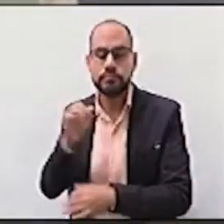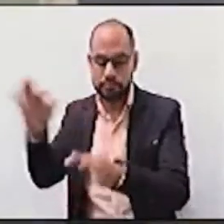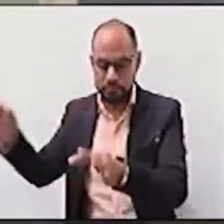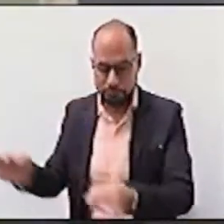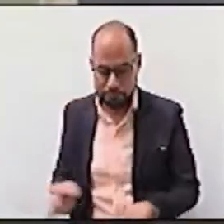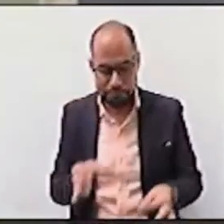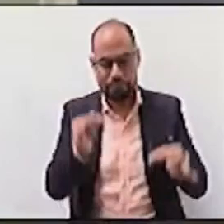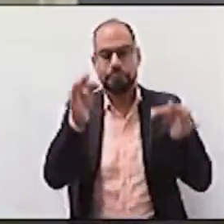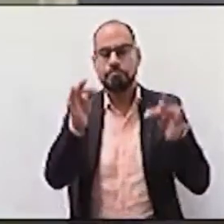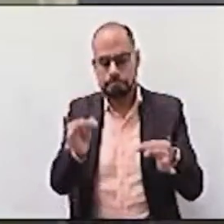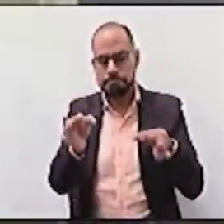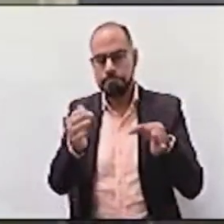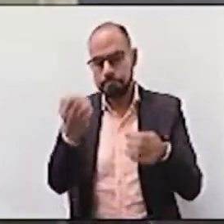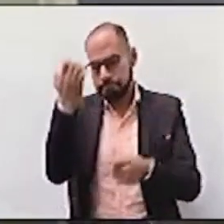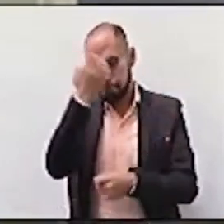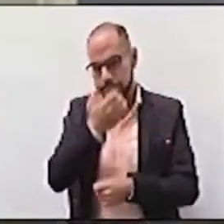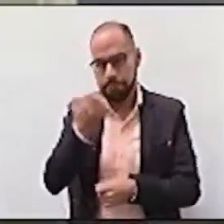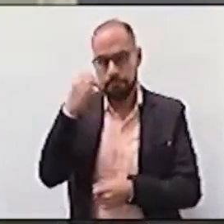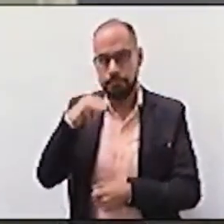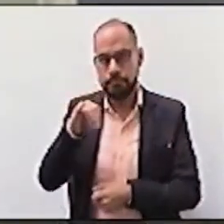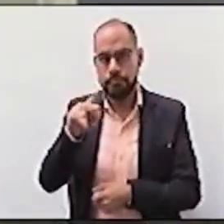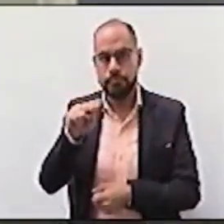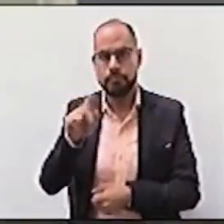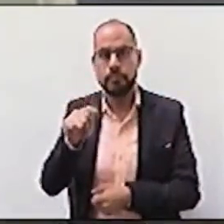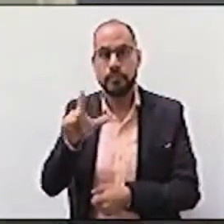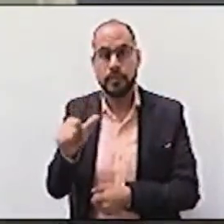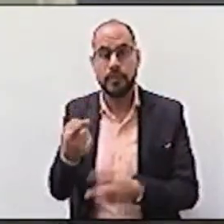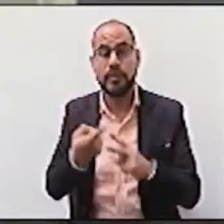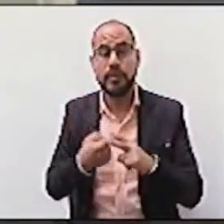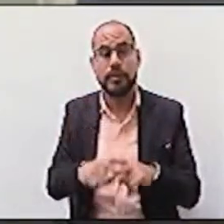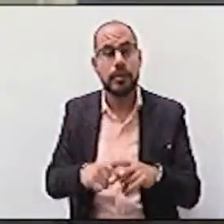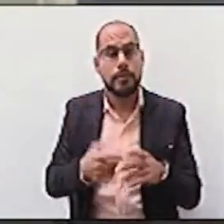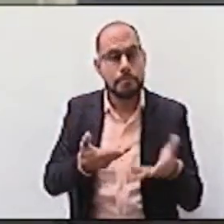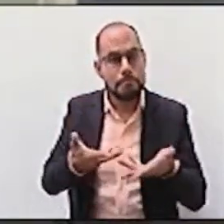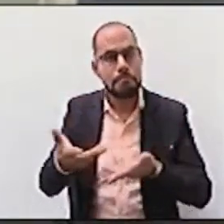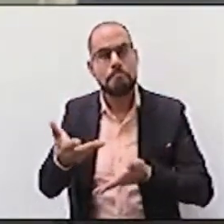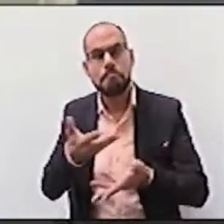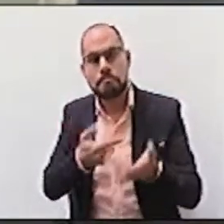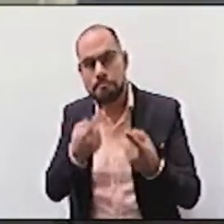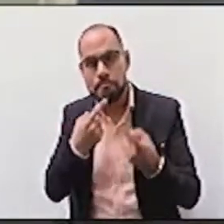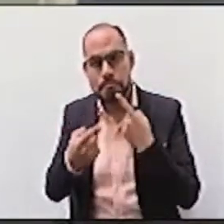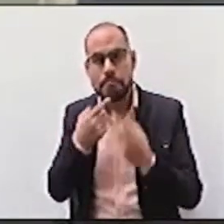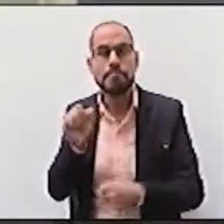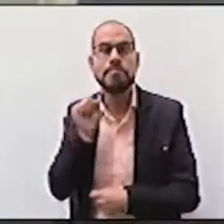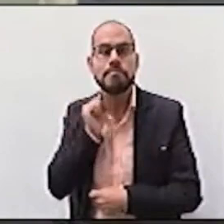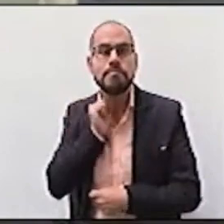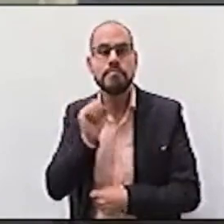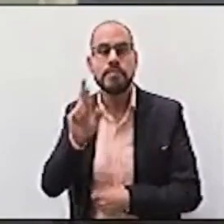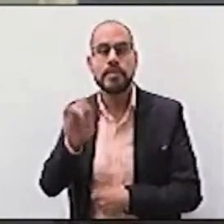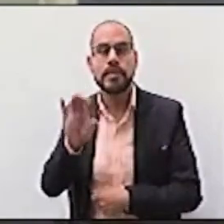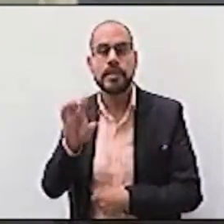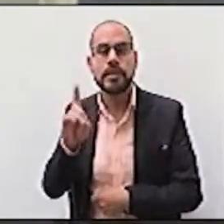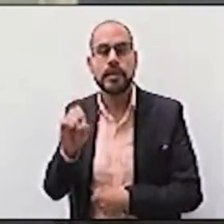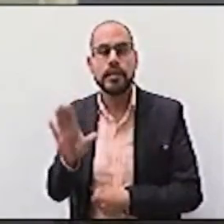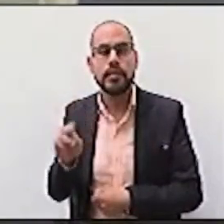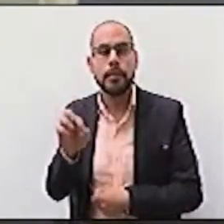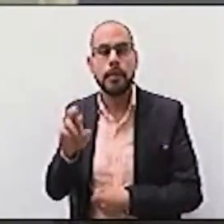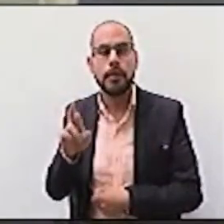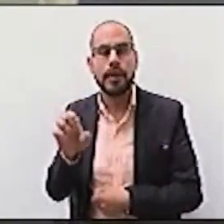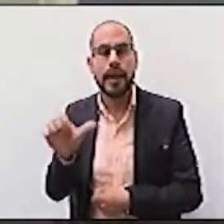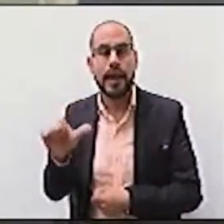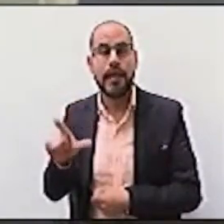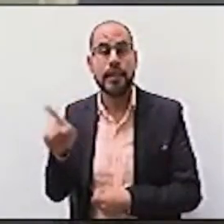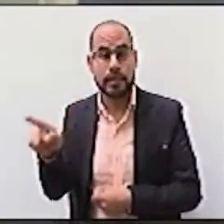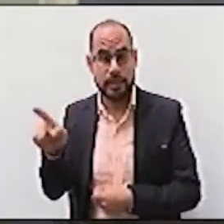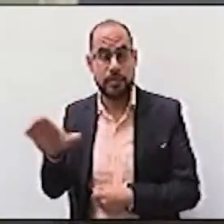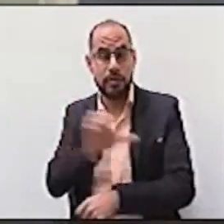allí fue otra vez volver a empezar. El senador Ricardo Monreal, coordinador de